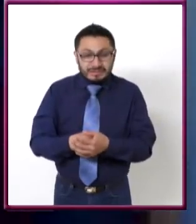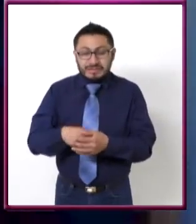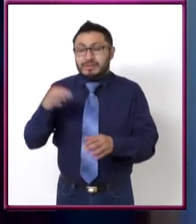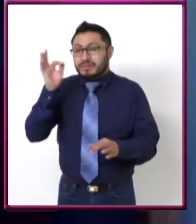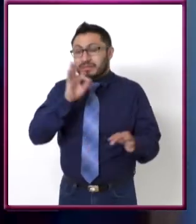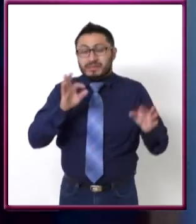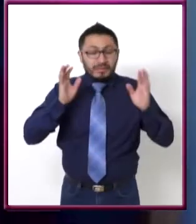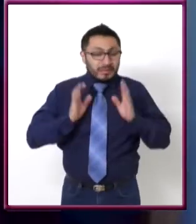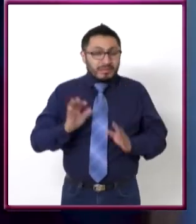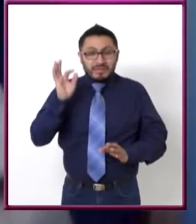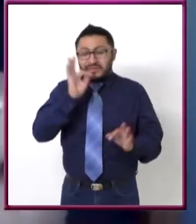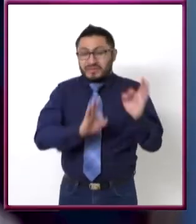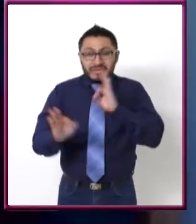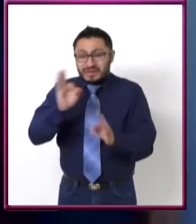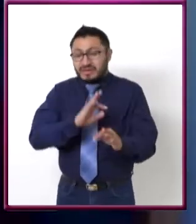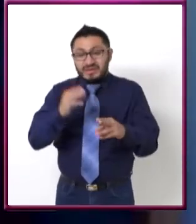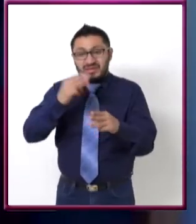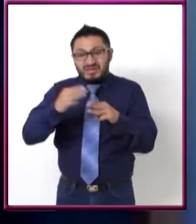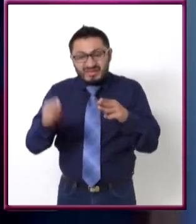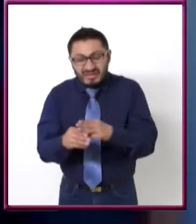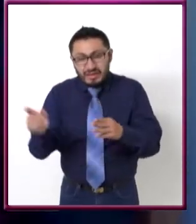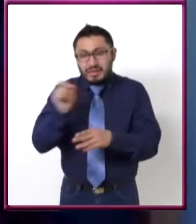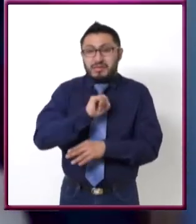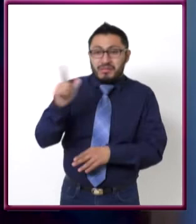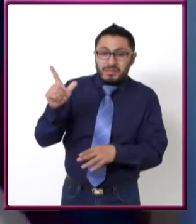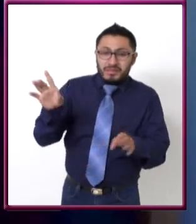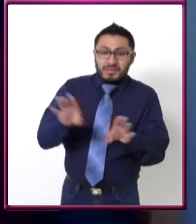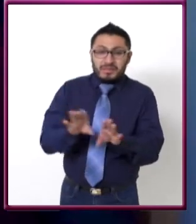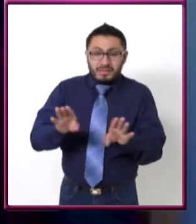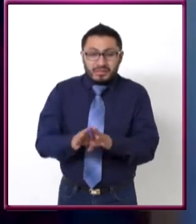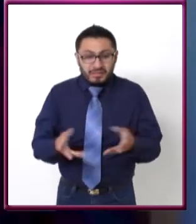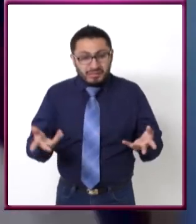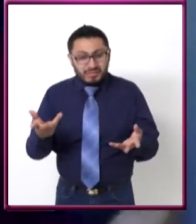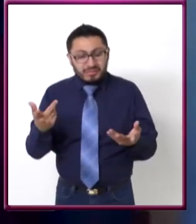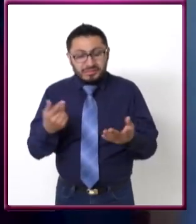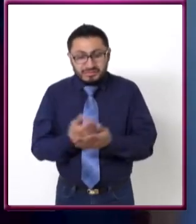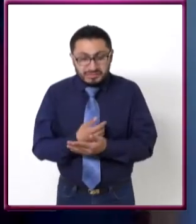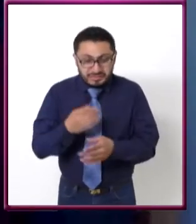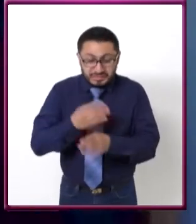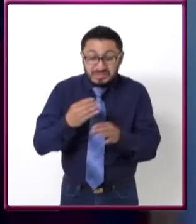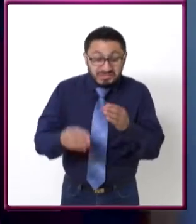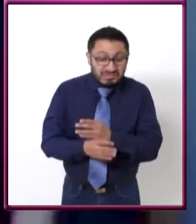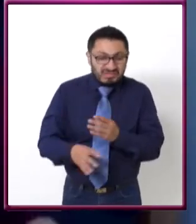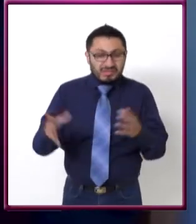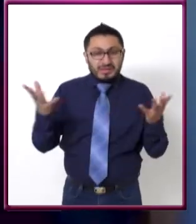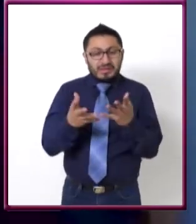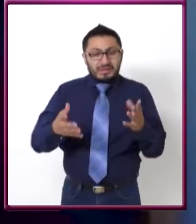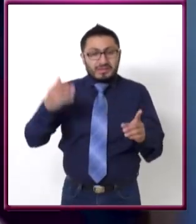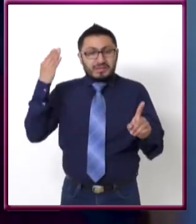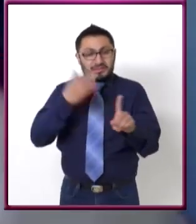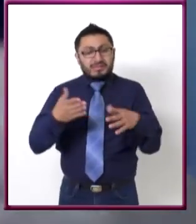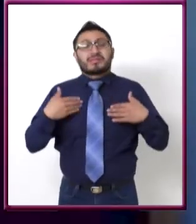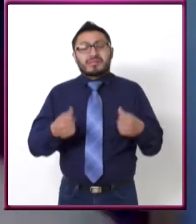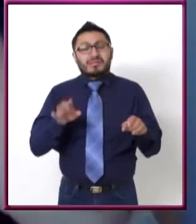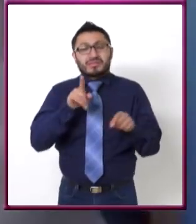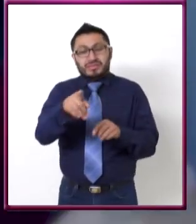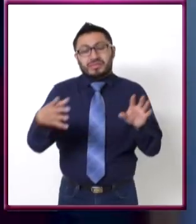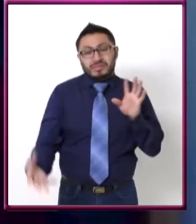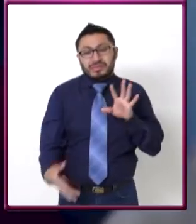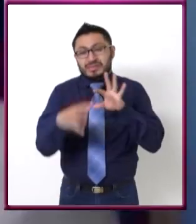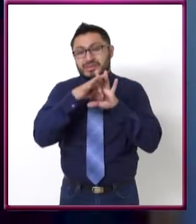dimensiones, el físico, el material, el profesional, el que estés realizado en lo que haces, que tenga sentido, en que